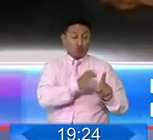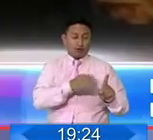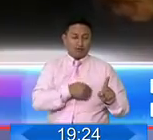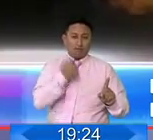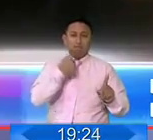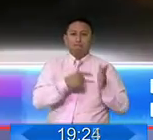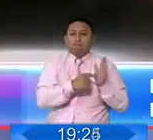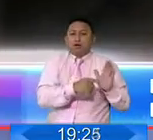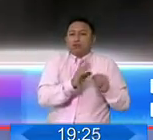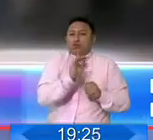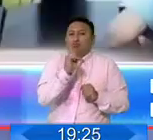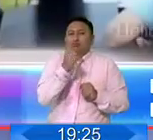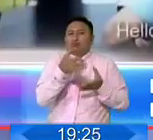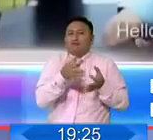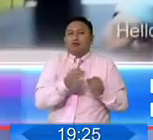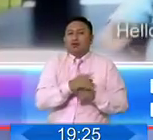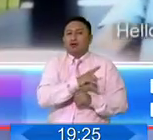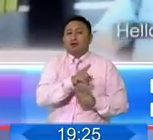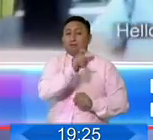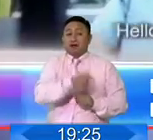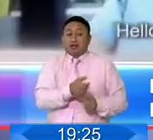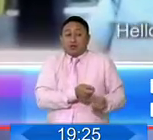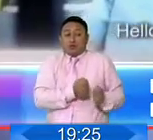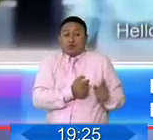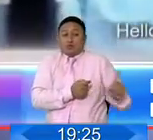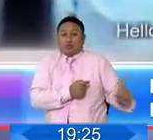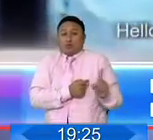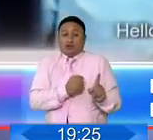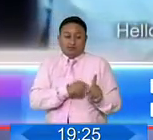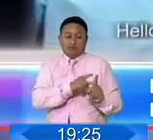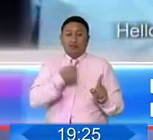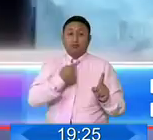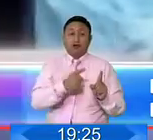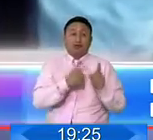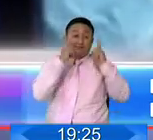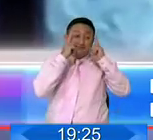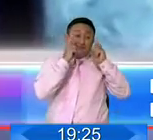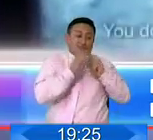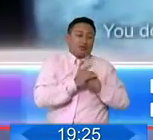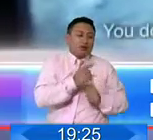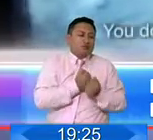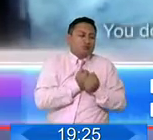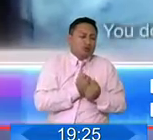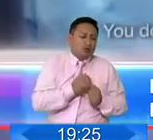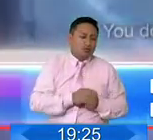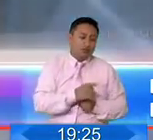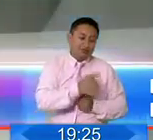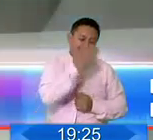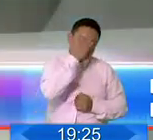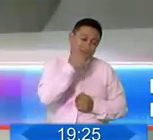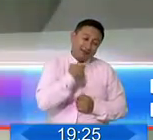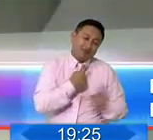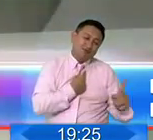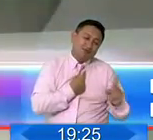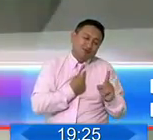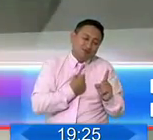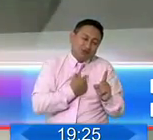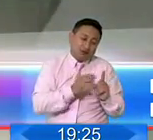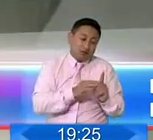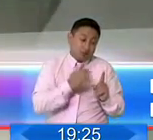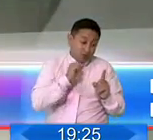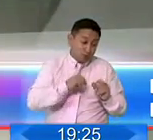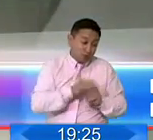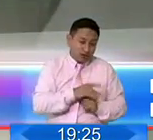una de las maneras de captar a las víctimas es el enamoramiento. Entonces te enamoro y te digo, oye, ¿sabes qué? Me parece que